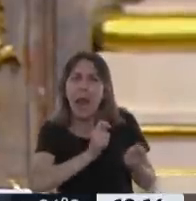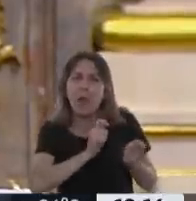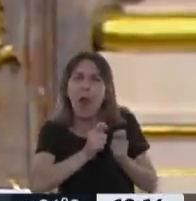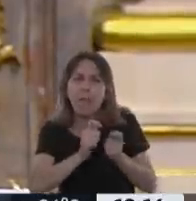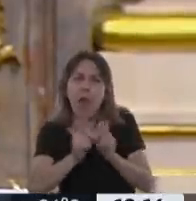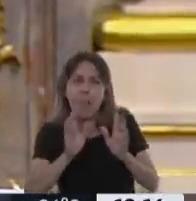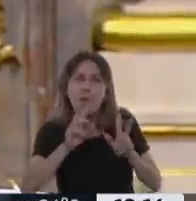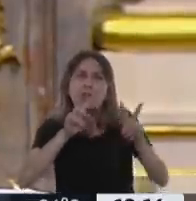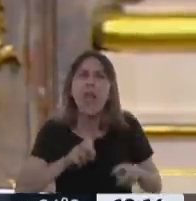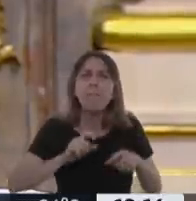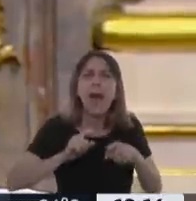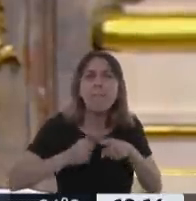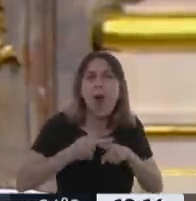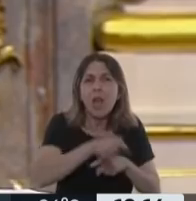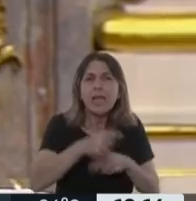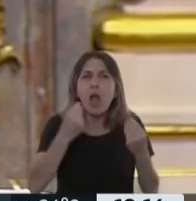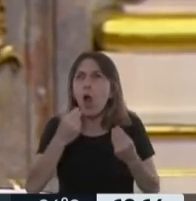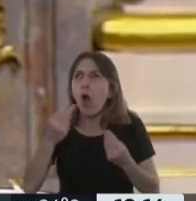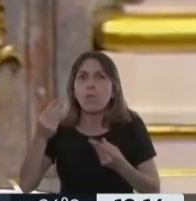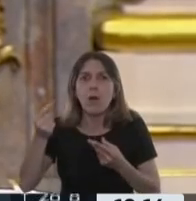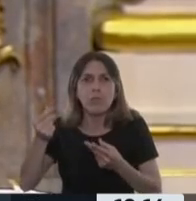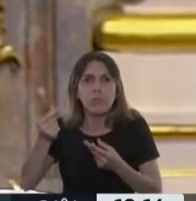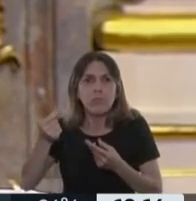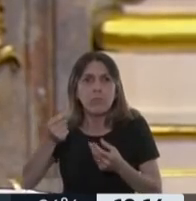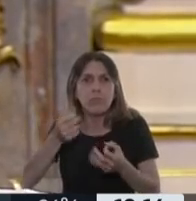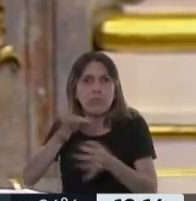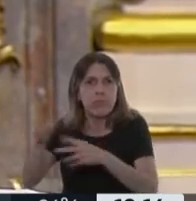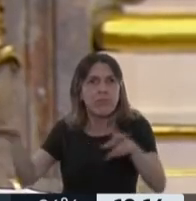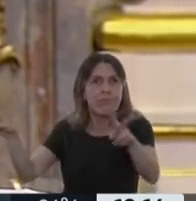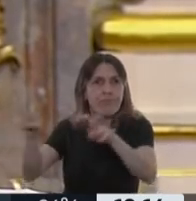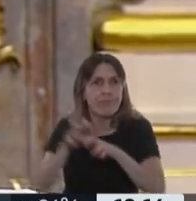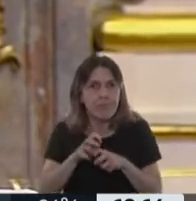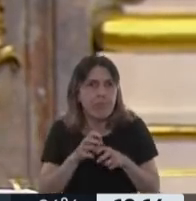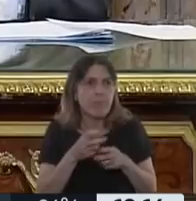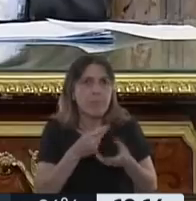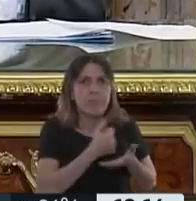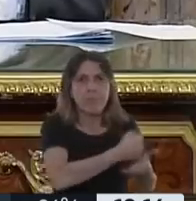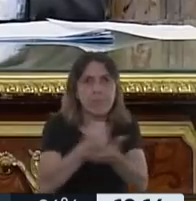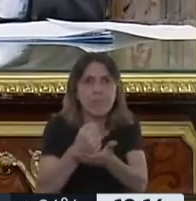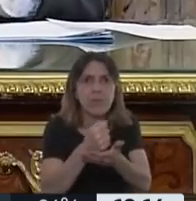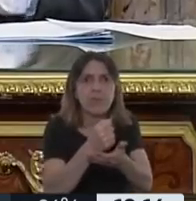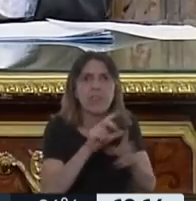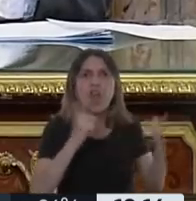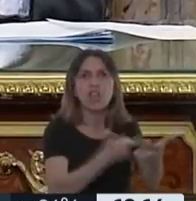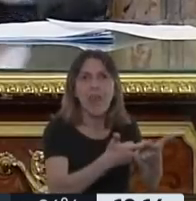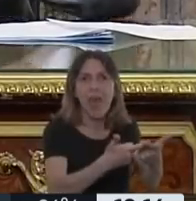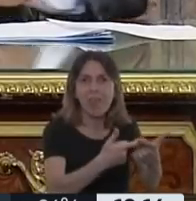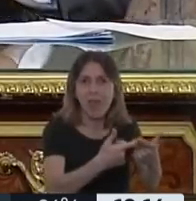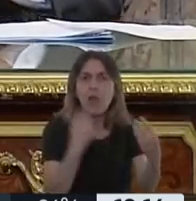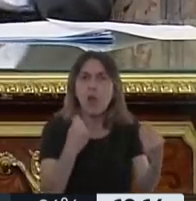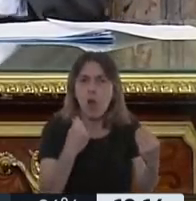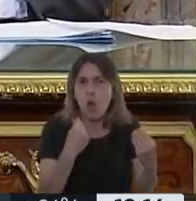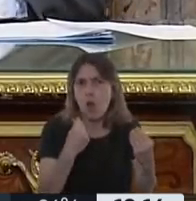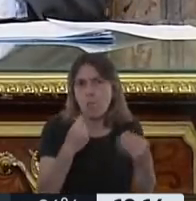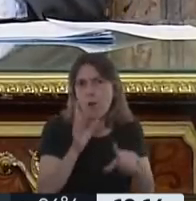política de ingresos a la política de protección social es como esto queda enmarcado en